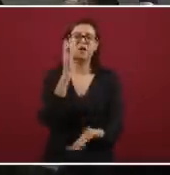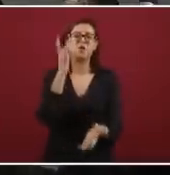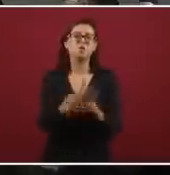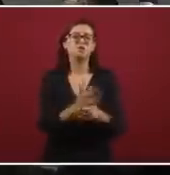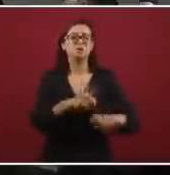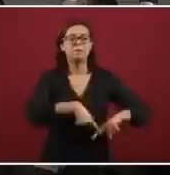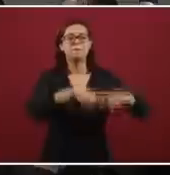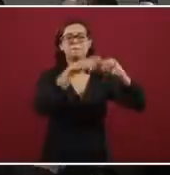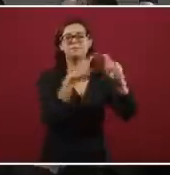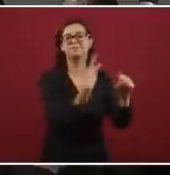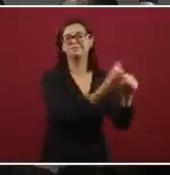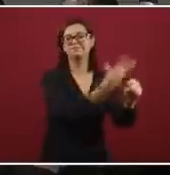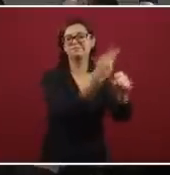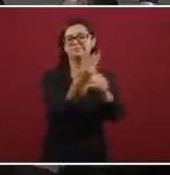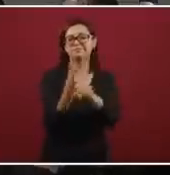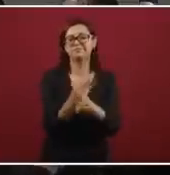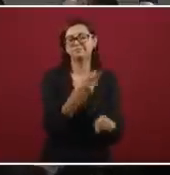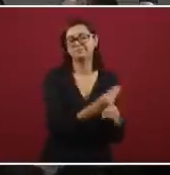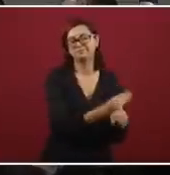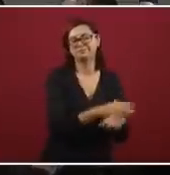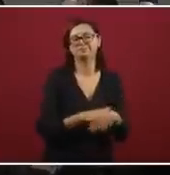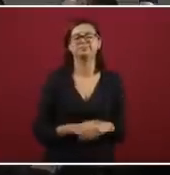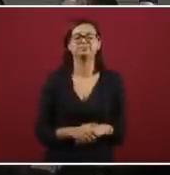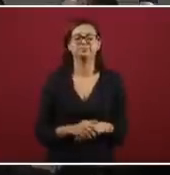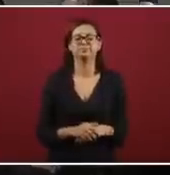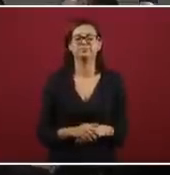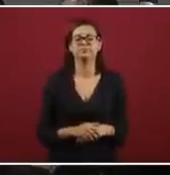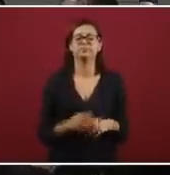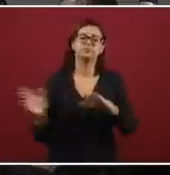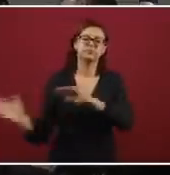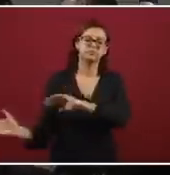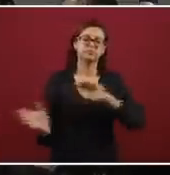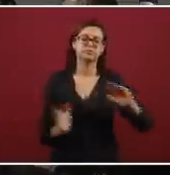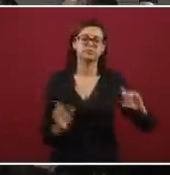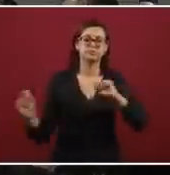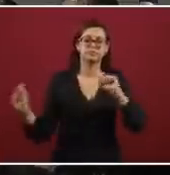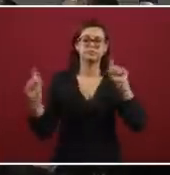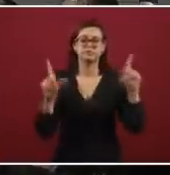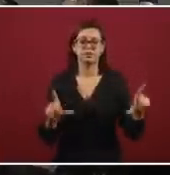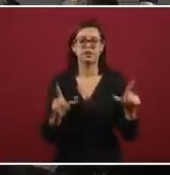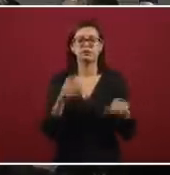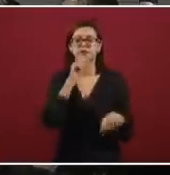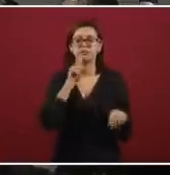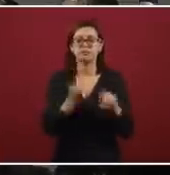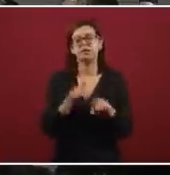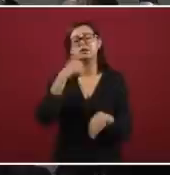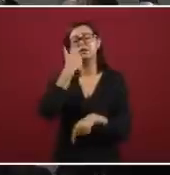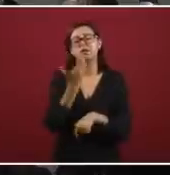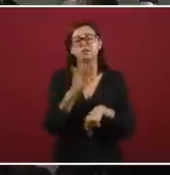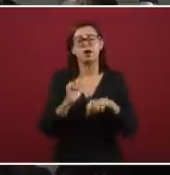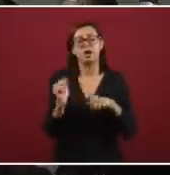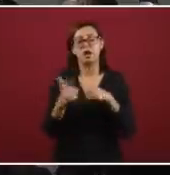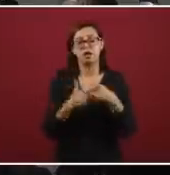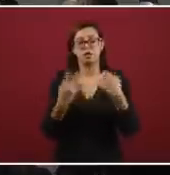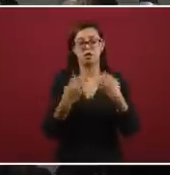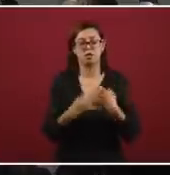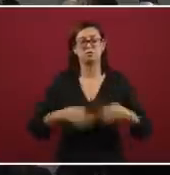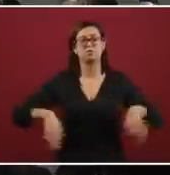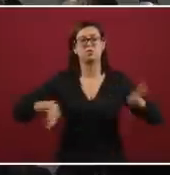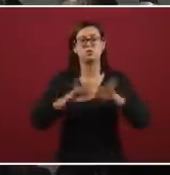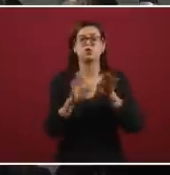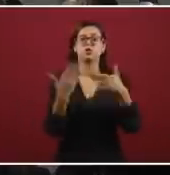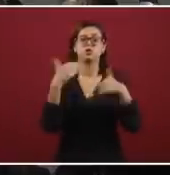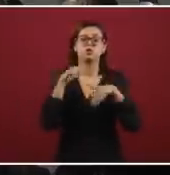La que sigue, por favor. También queríamos comentar con ustedes algo que es bien importante y que tiene que ver con